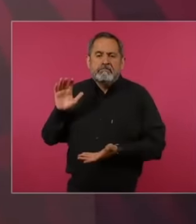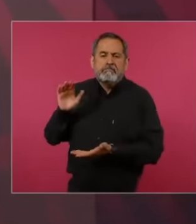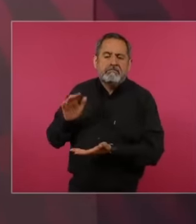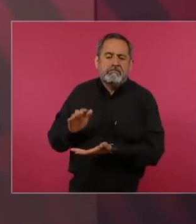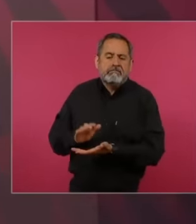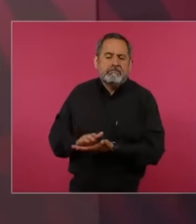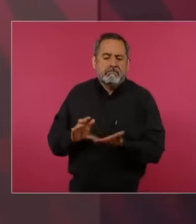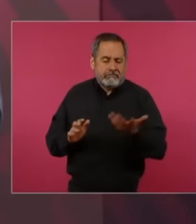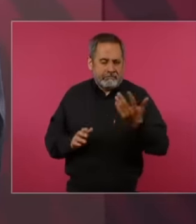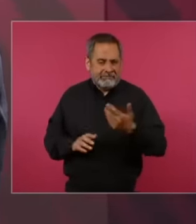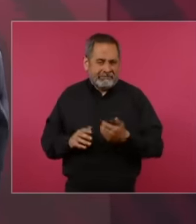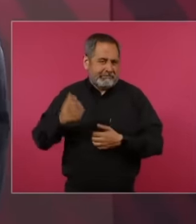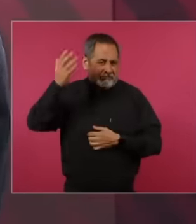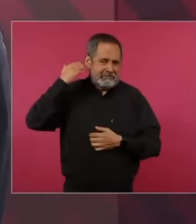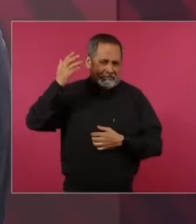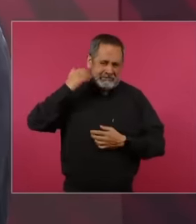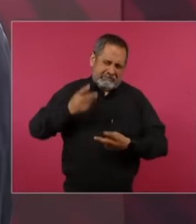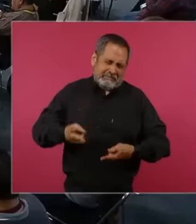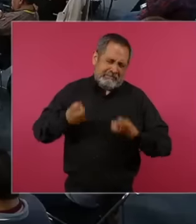Se robaban casi todo.